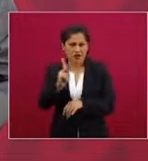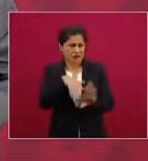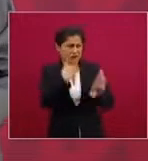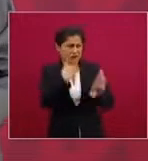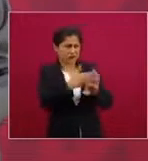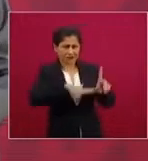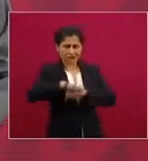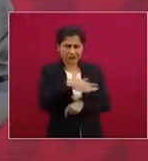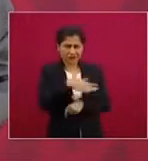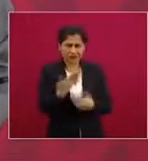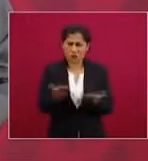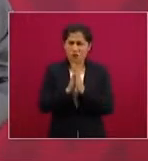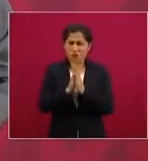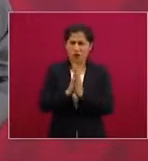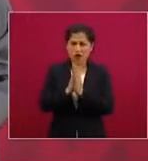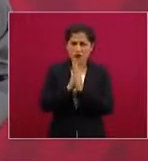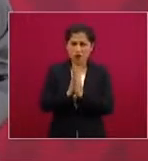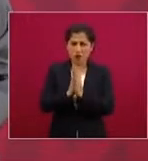a costa de lo que sea.